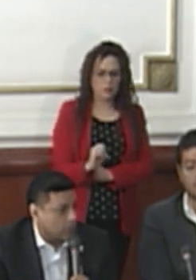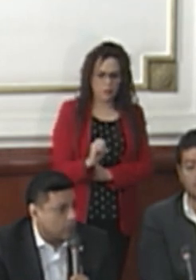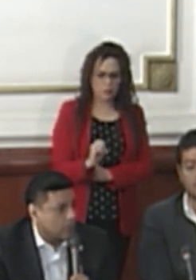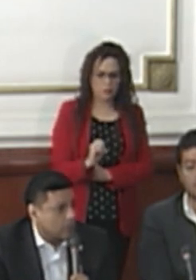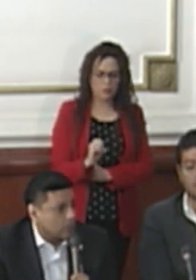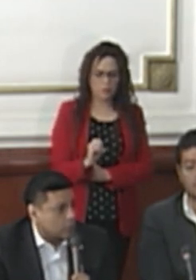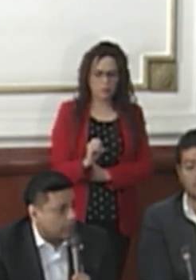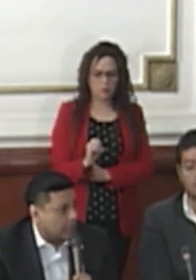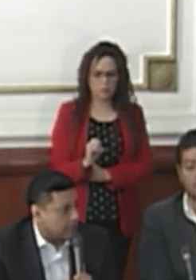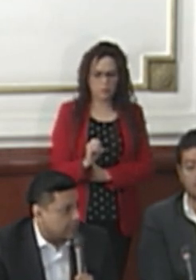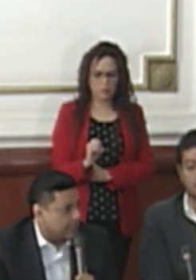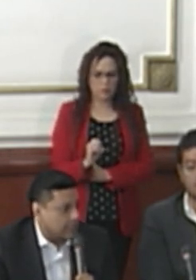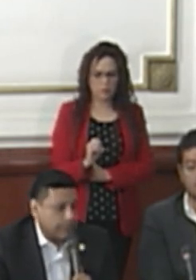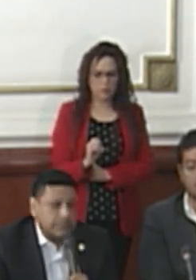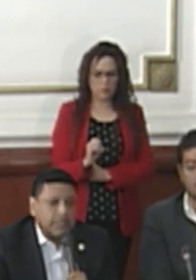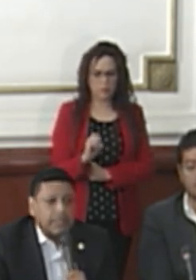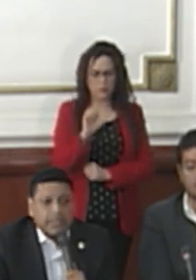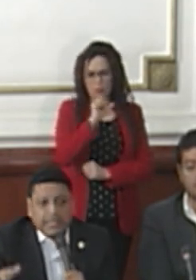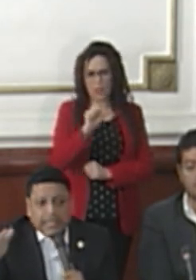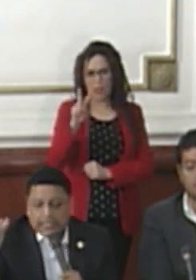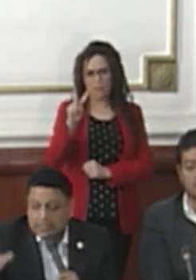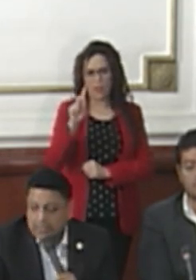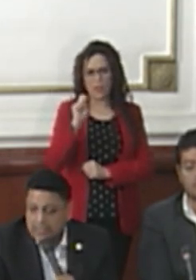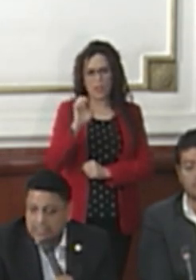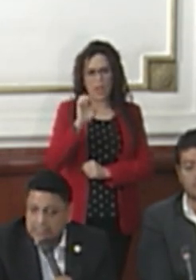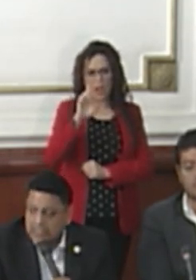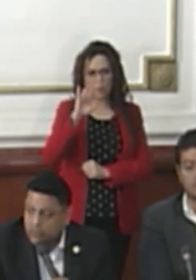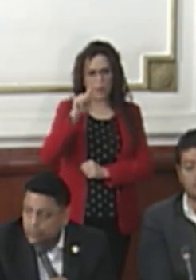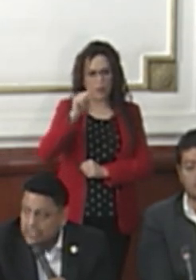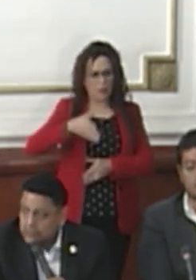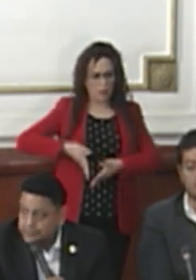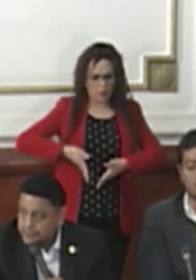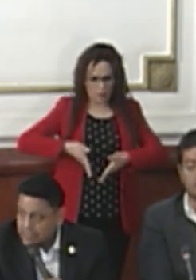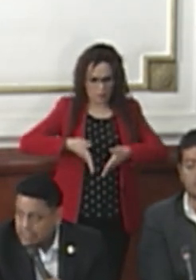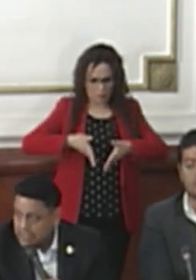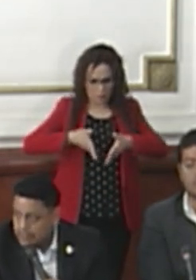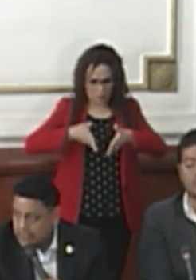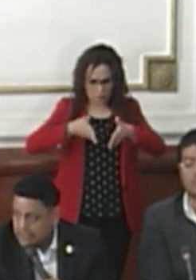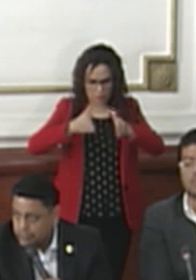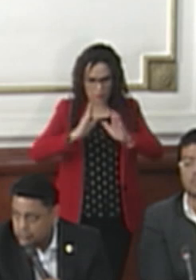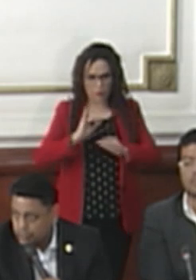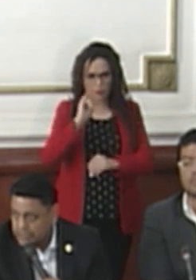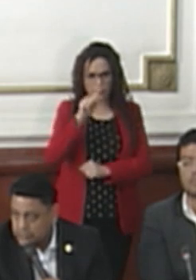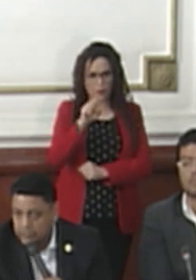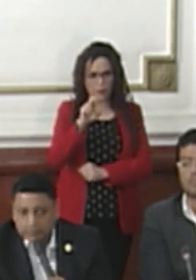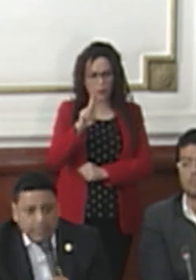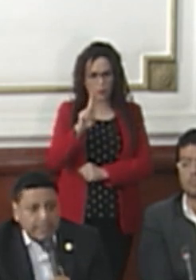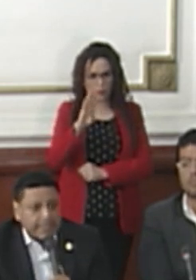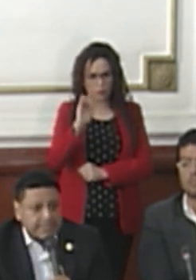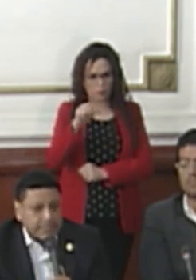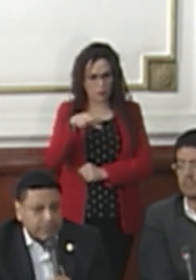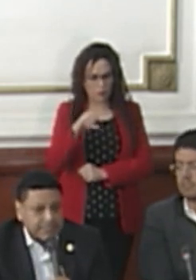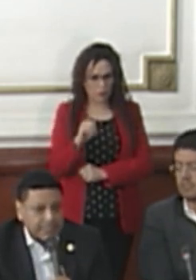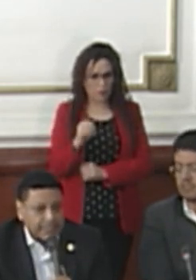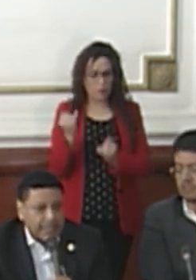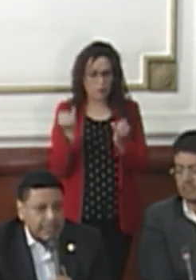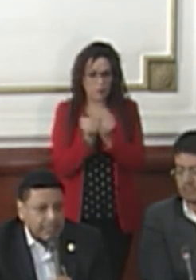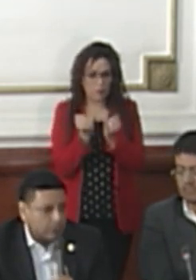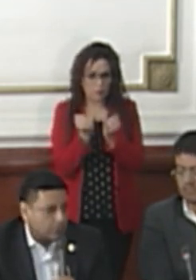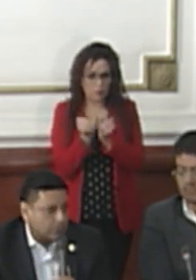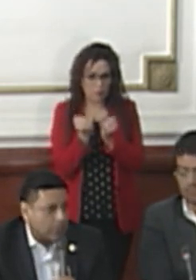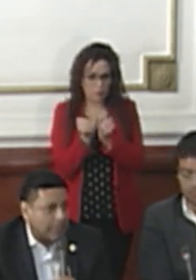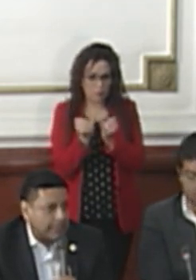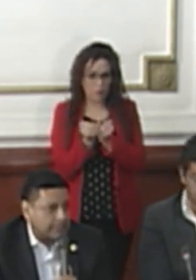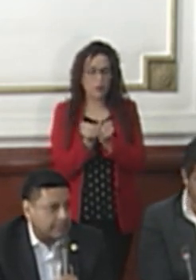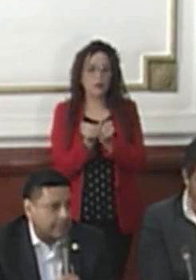entregó sobre la avenida Ermita, el tema del interurbano que le va a dar, por supuesto, esta facilidad